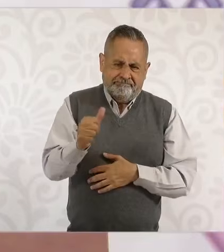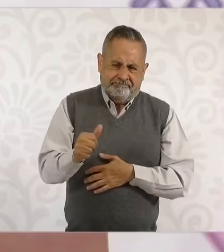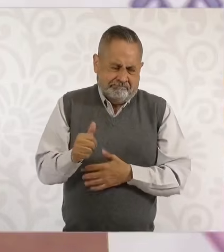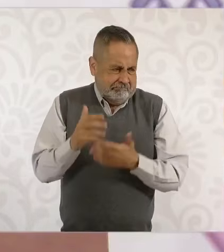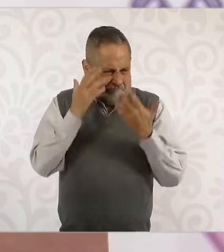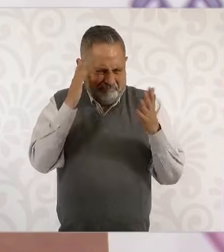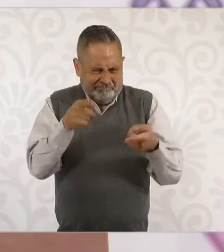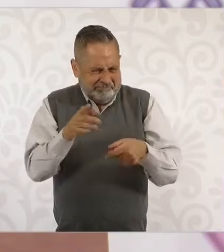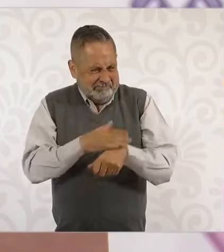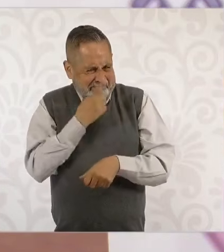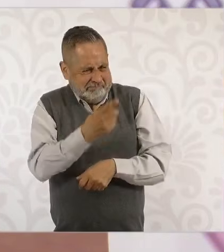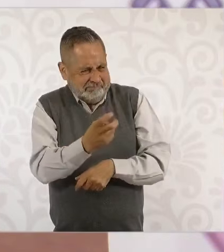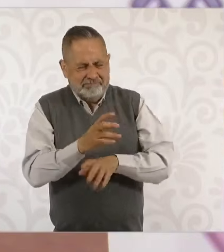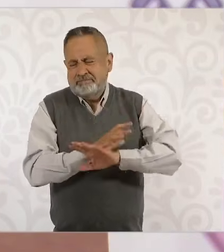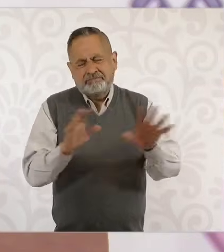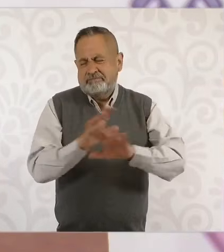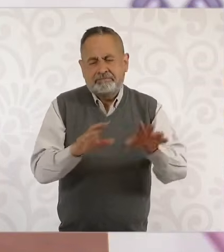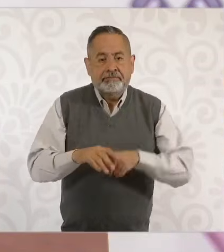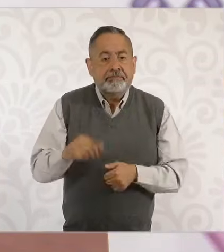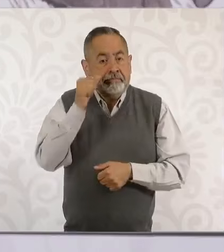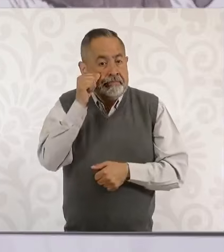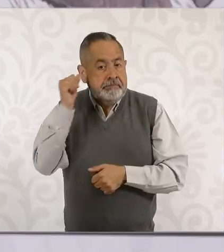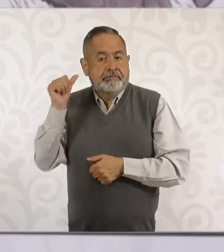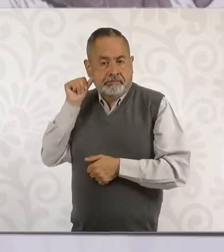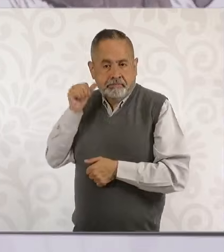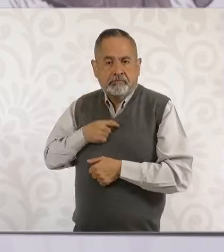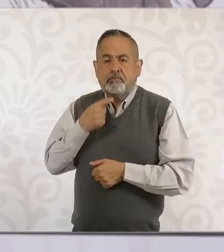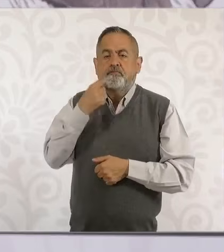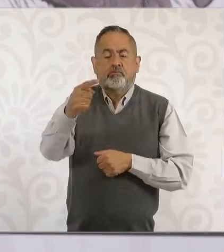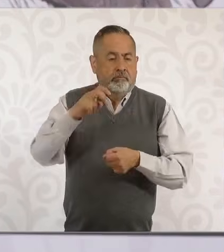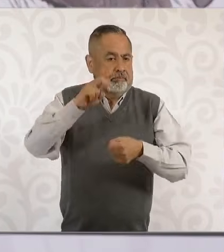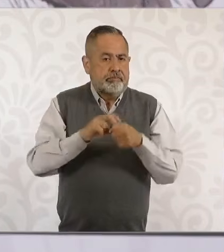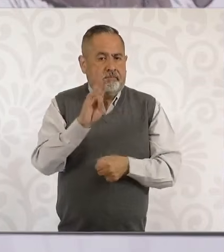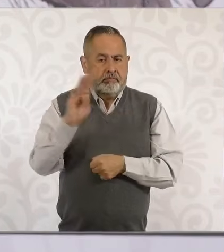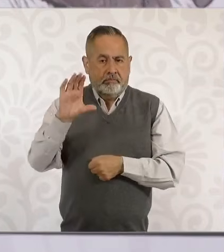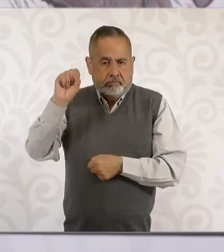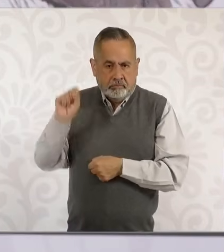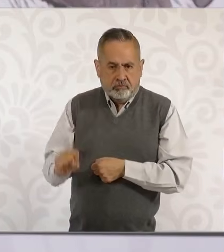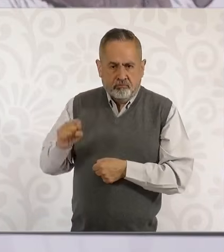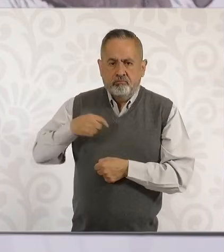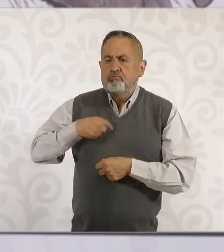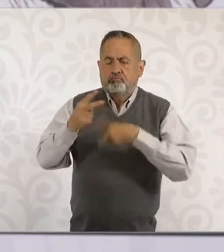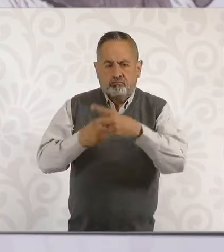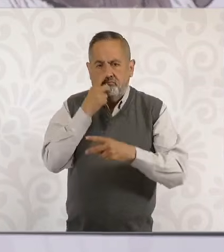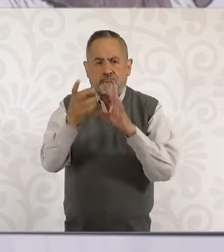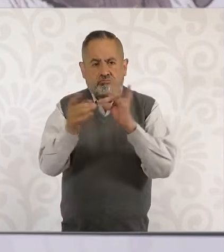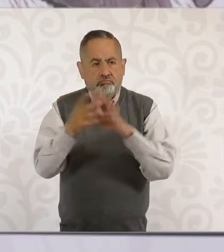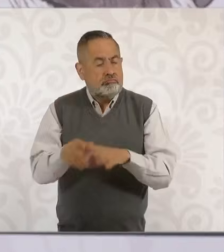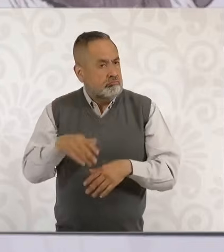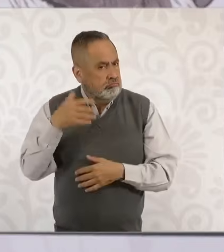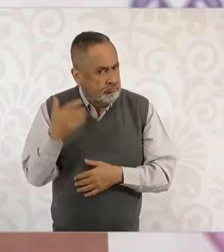Ayer lo decía en el evento ahí en Comondú, en Baja California Sur, y vieran la gente